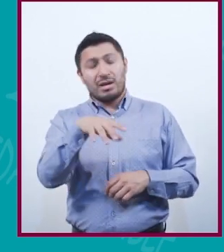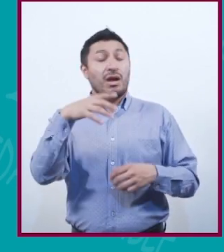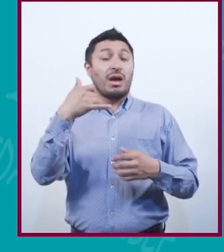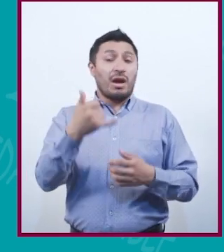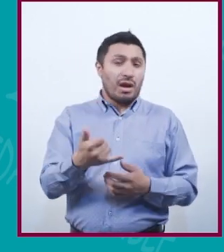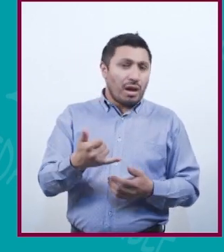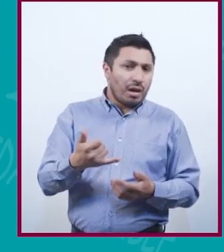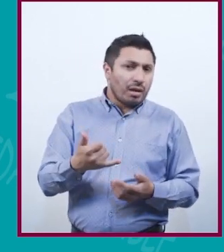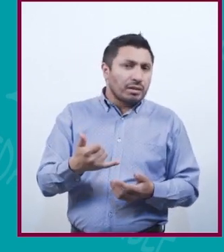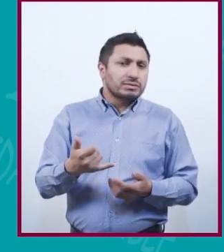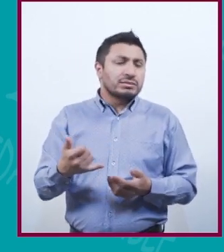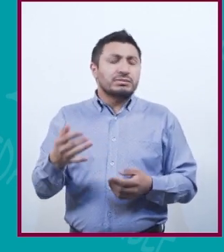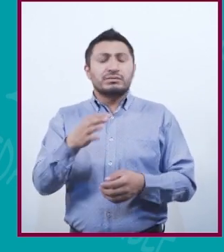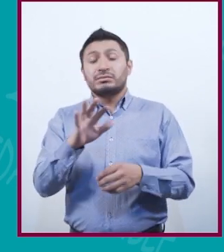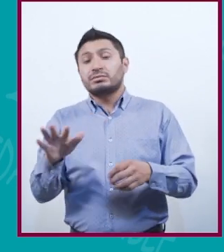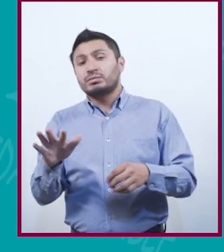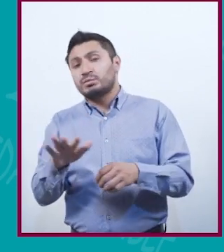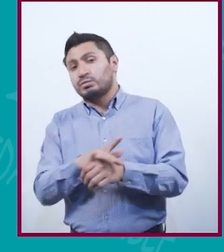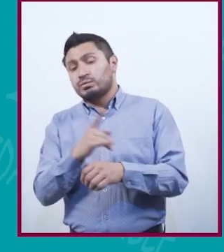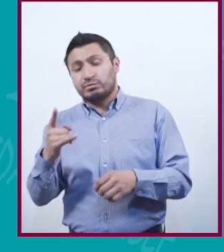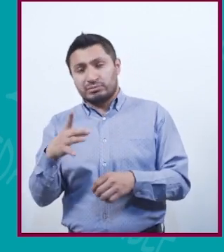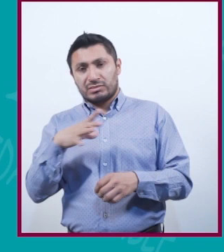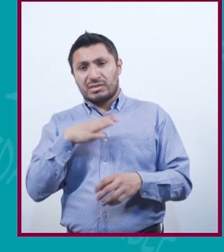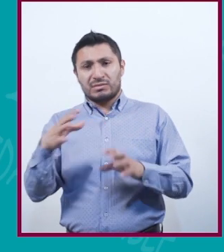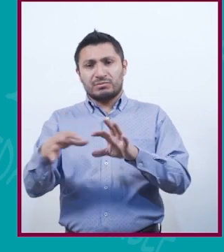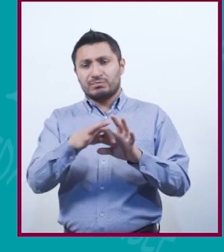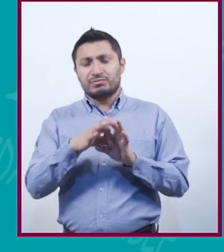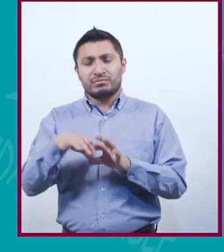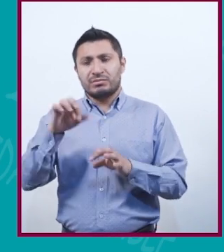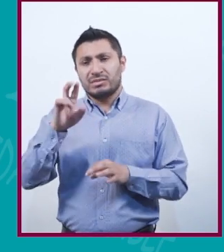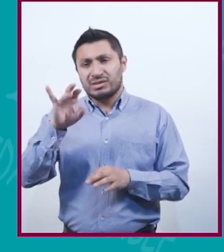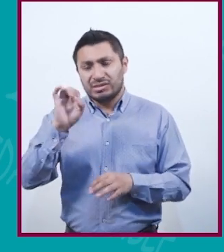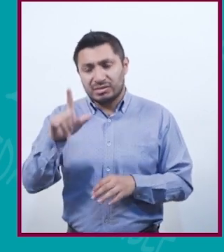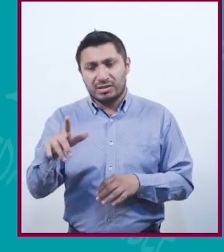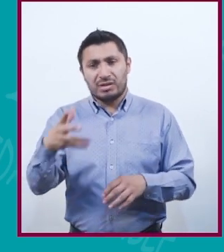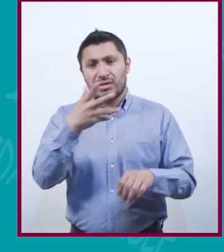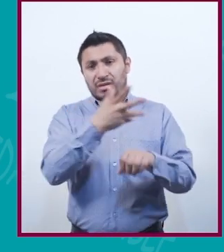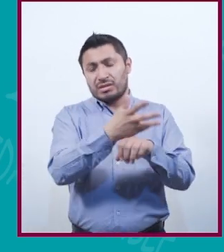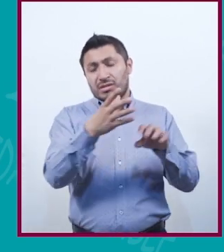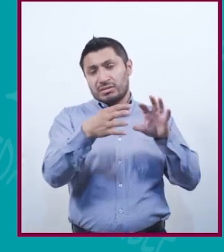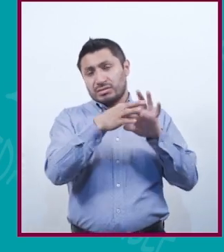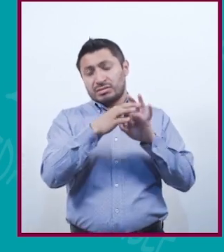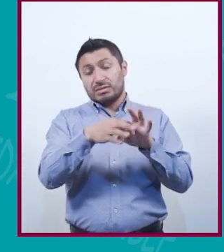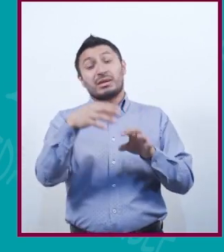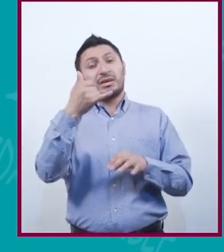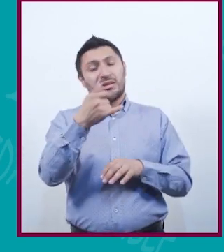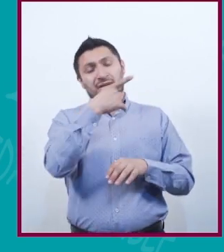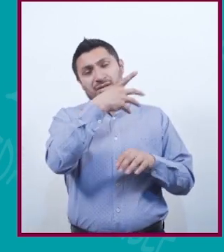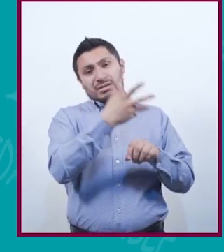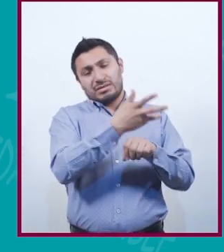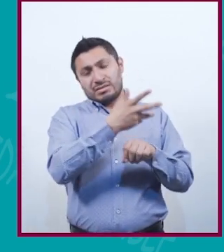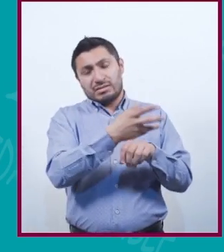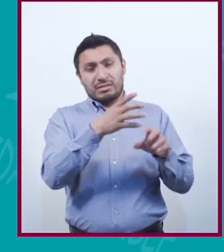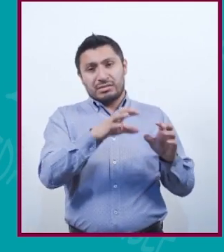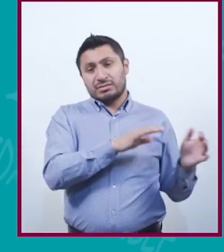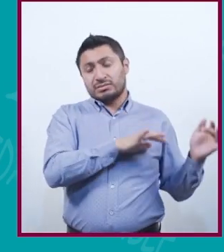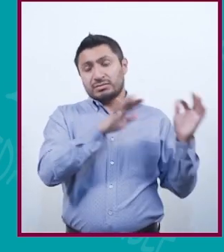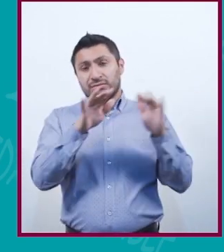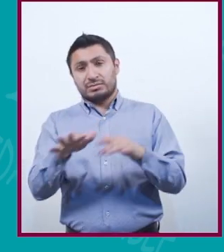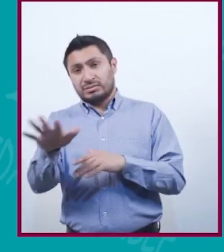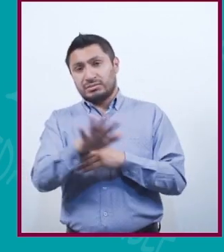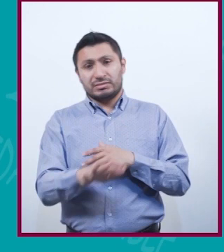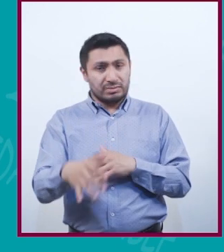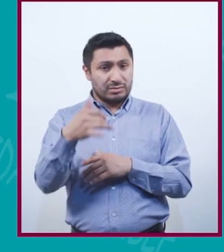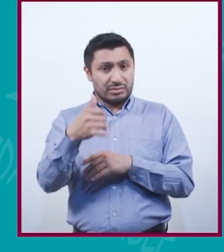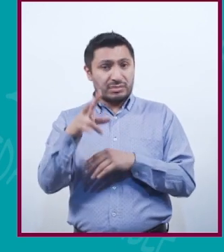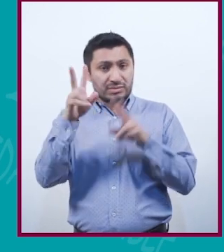todo por las alianzas de Israel con Estados Unidos y el papel de Estados Unidos en la zona y en